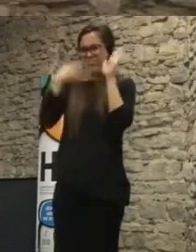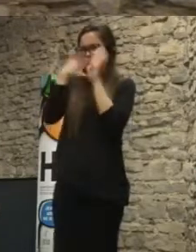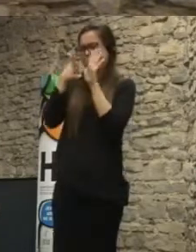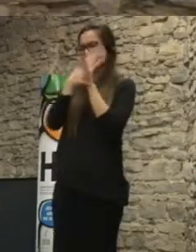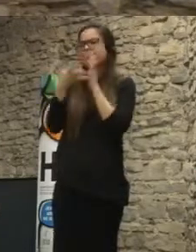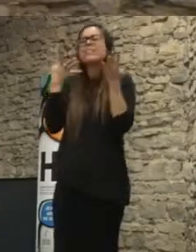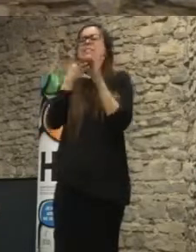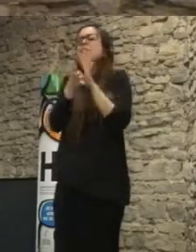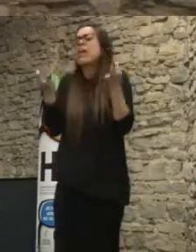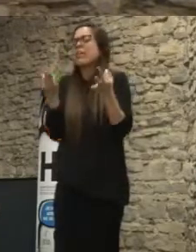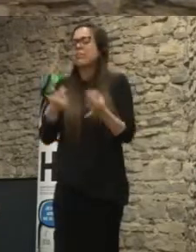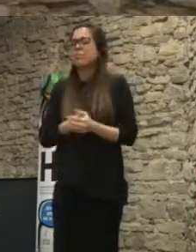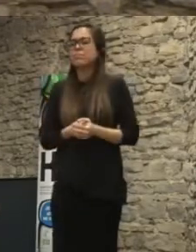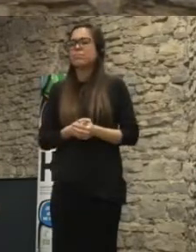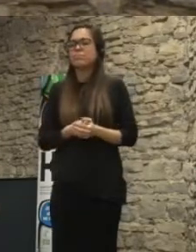pues,